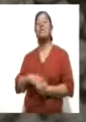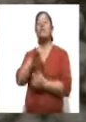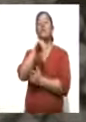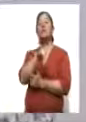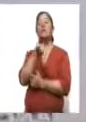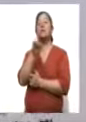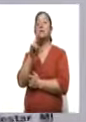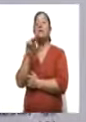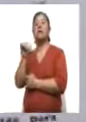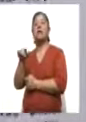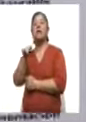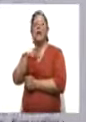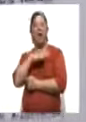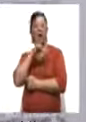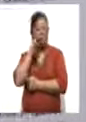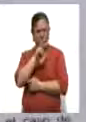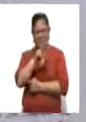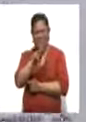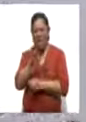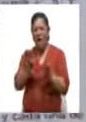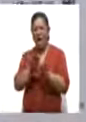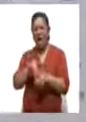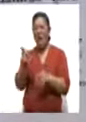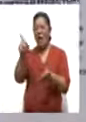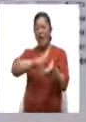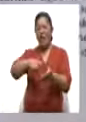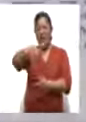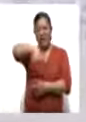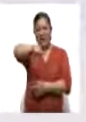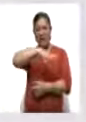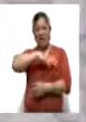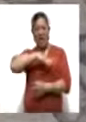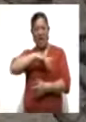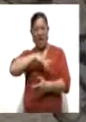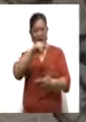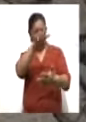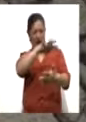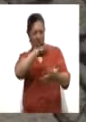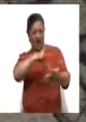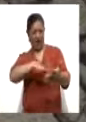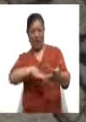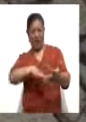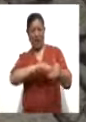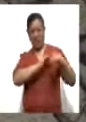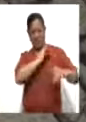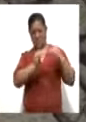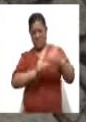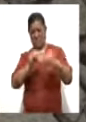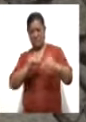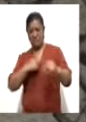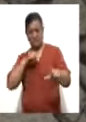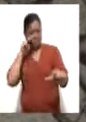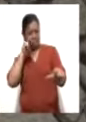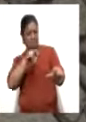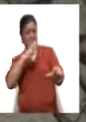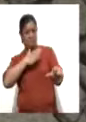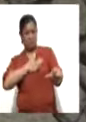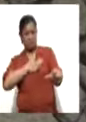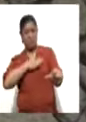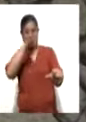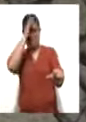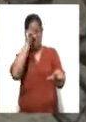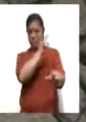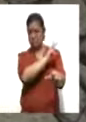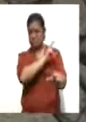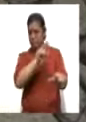en desacuerdo con la conducción y los procesos internos de este instituto. Agradezco a Morena Nacional y